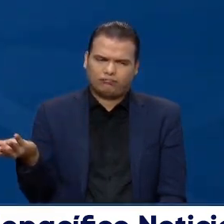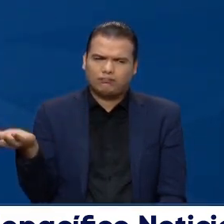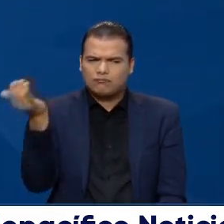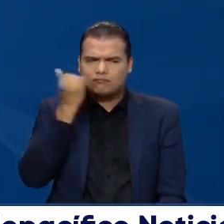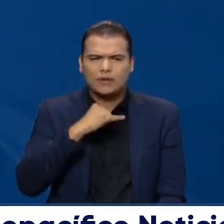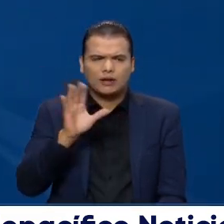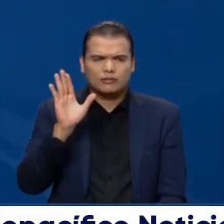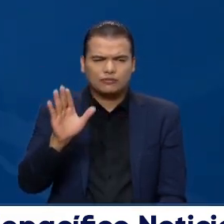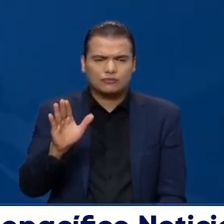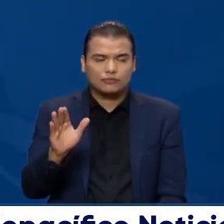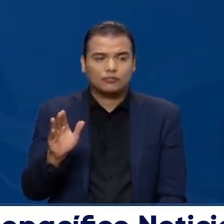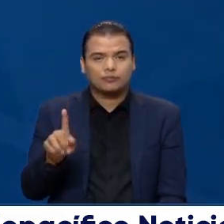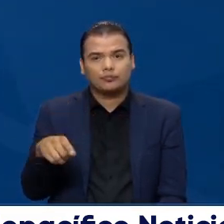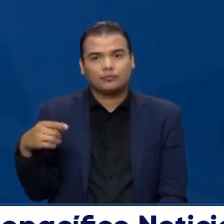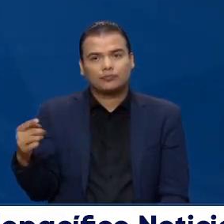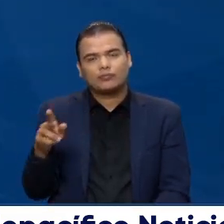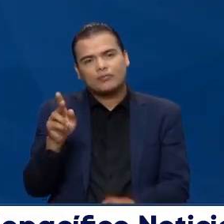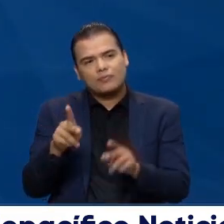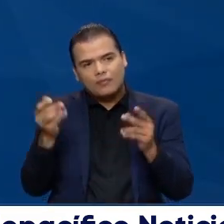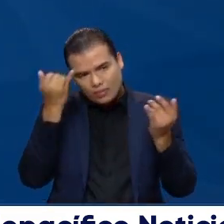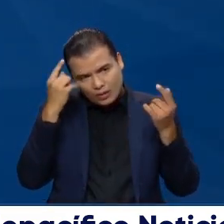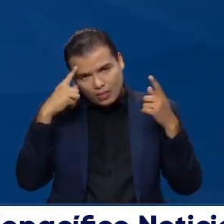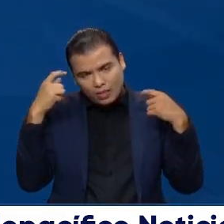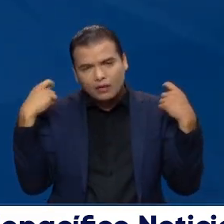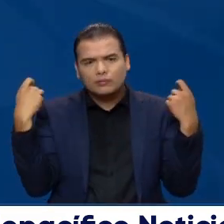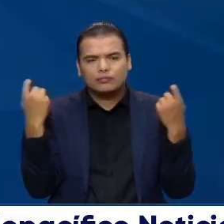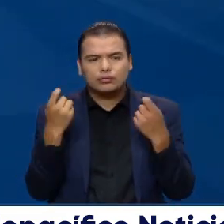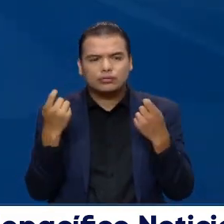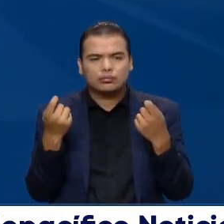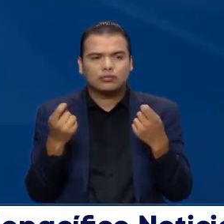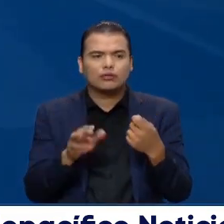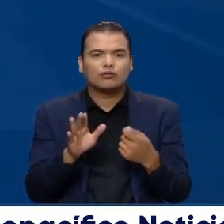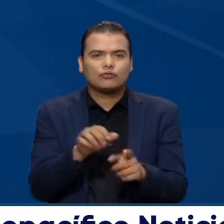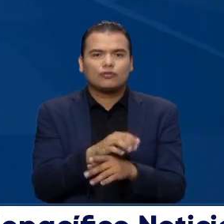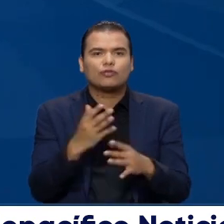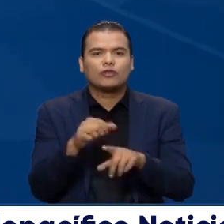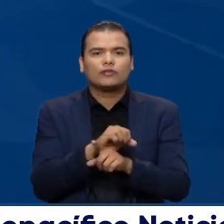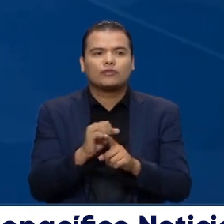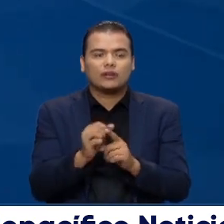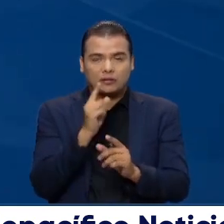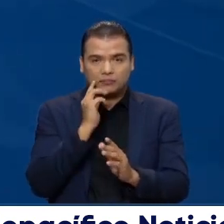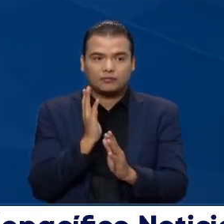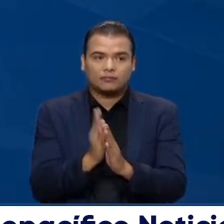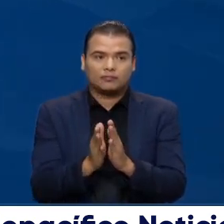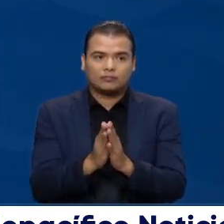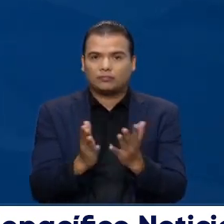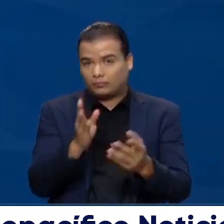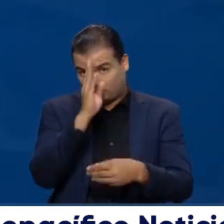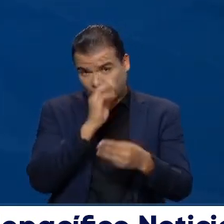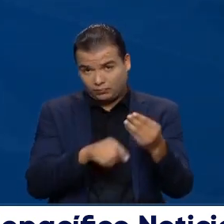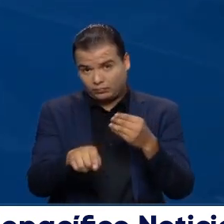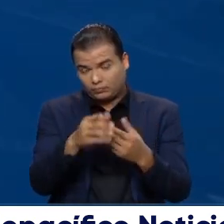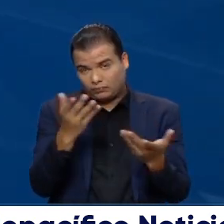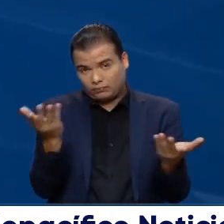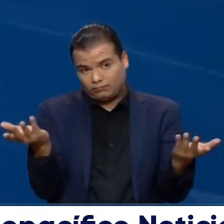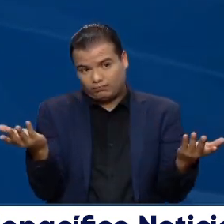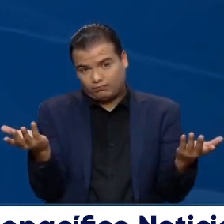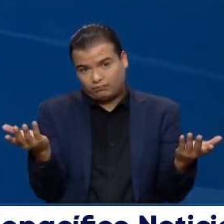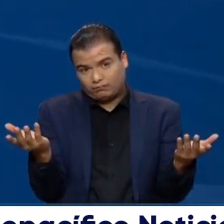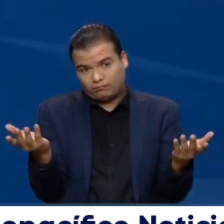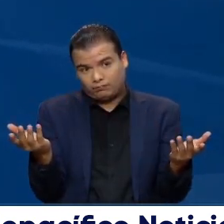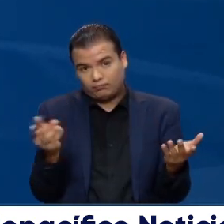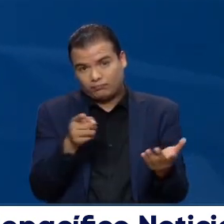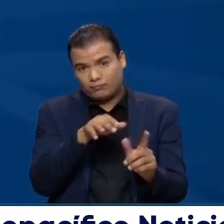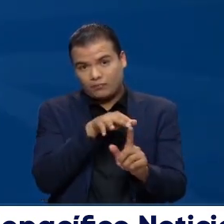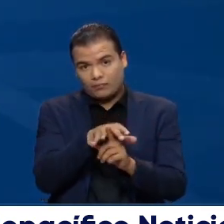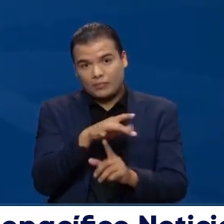exponerse. A la polémica se sumaron otros creadores de contenido que a través de sus plataformas hicieron público el rechazo por tratarse de acciones que ponen